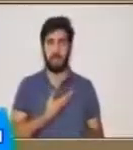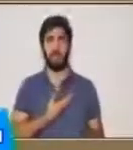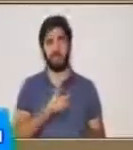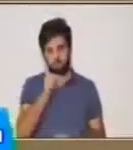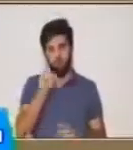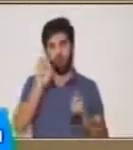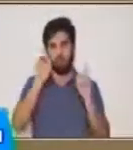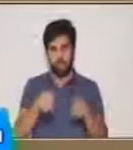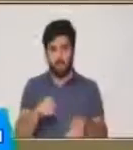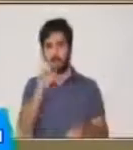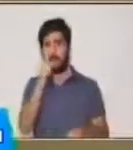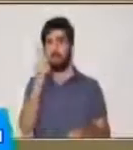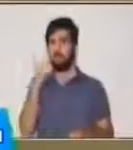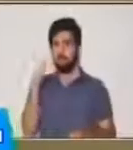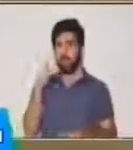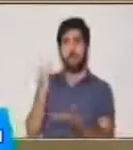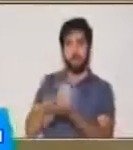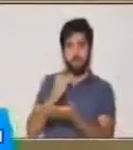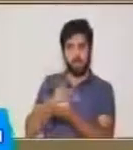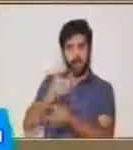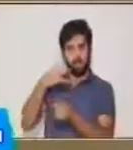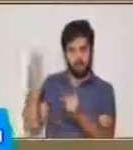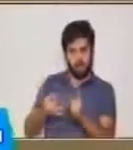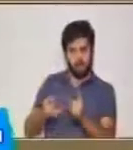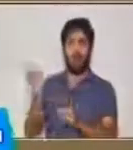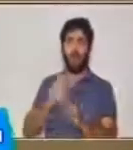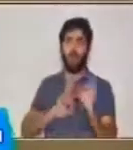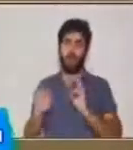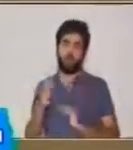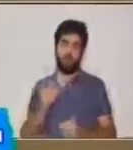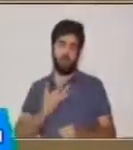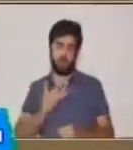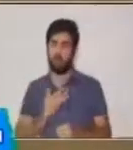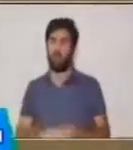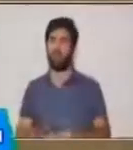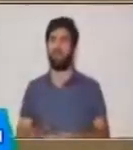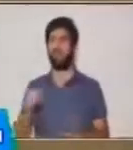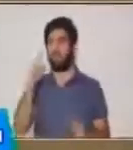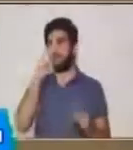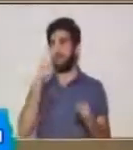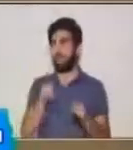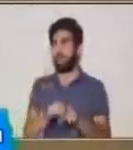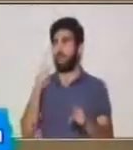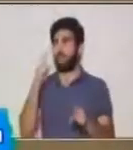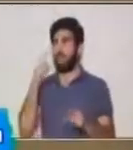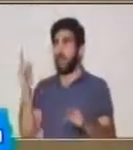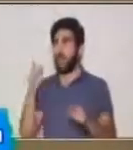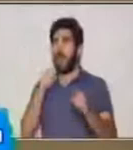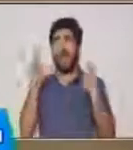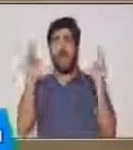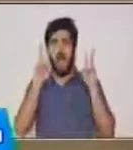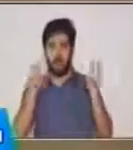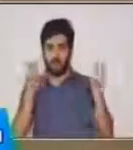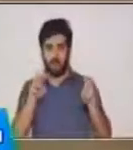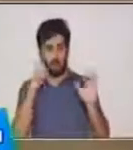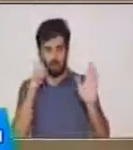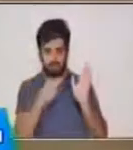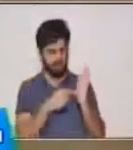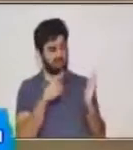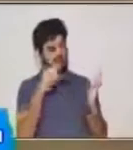confiable. Revisa la fecha y el lugar en el que se desarrolló ese suceso para saber que la situación es relevante y es